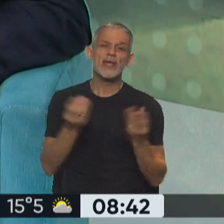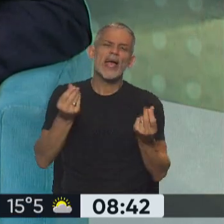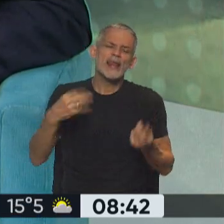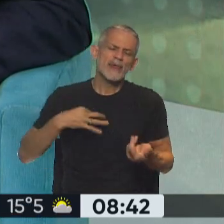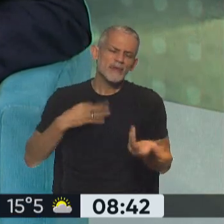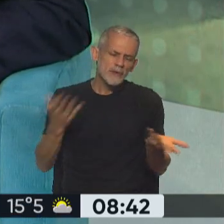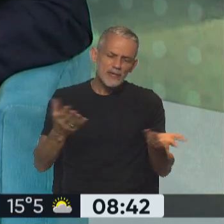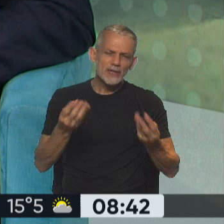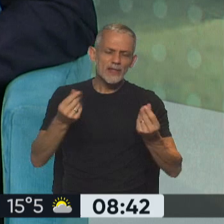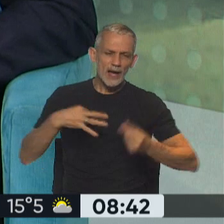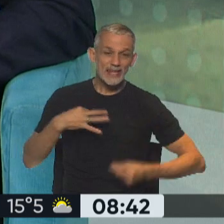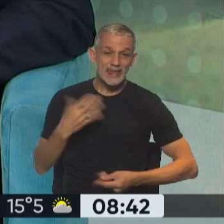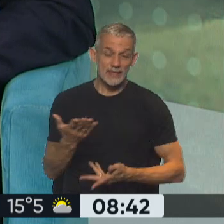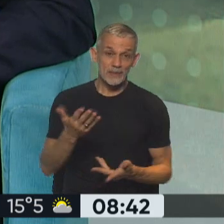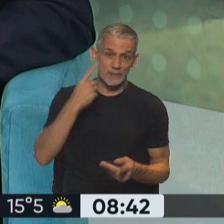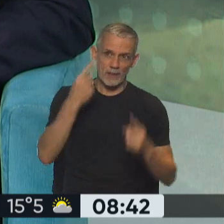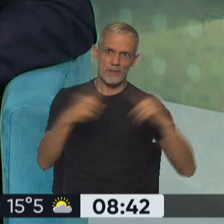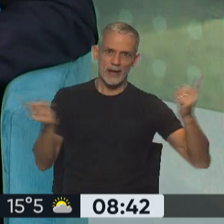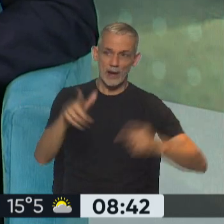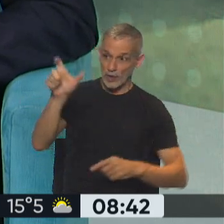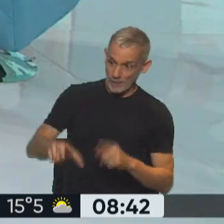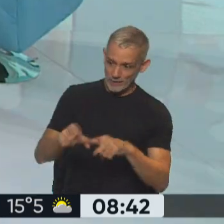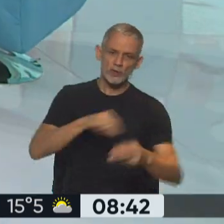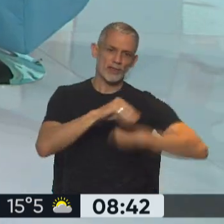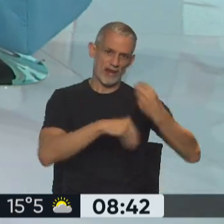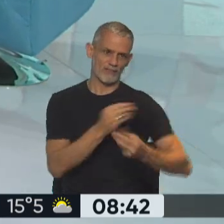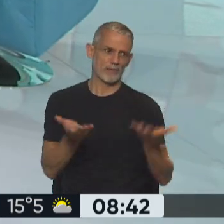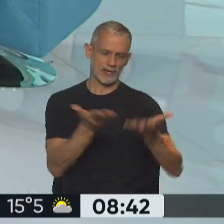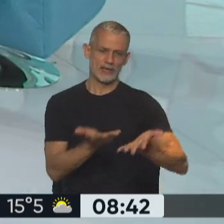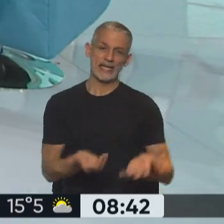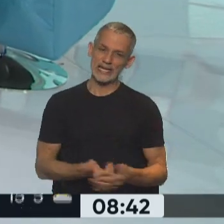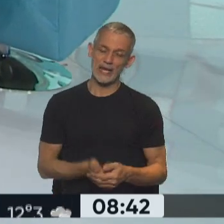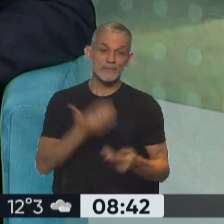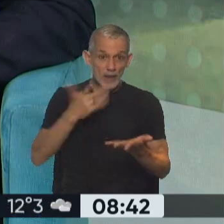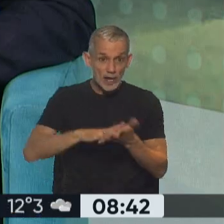vida, claro, ¿no? Y la calidad de vida del paciente y de la familia,